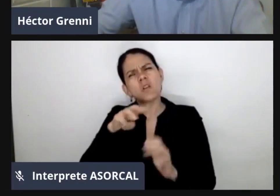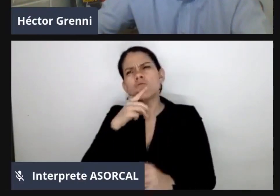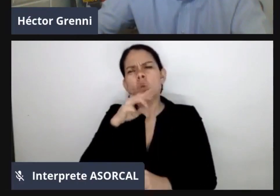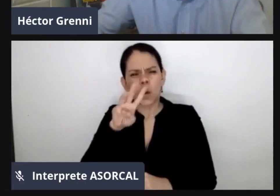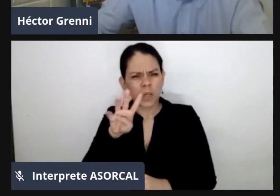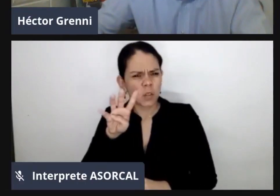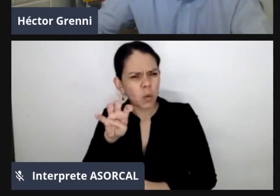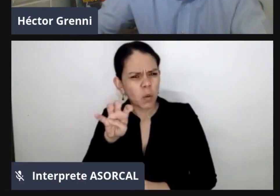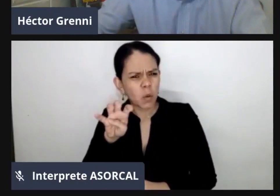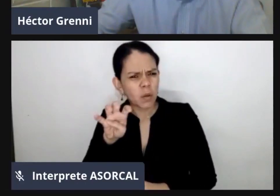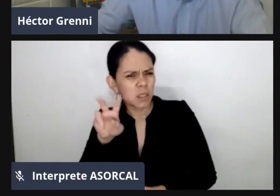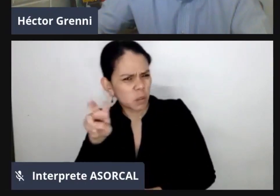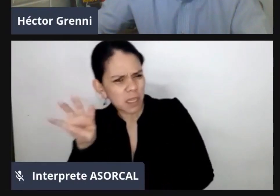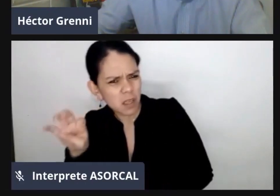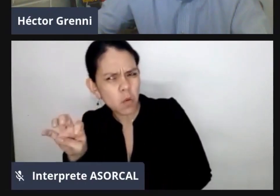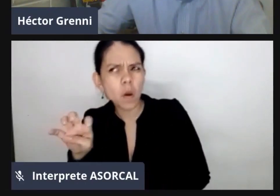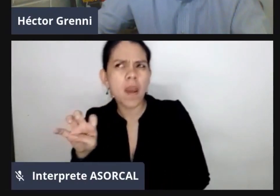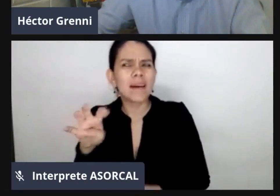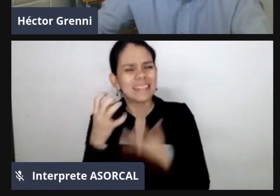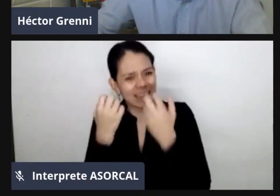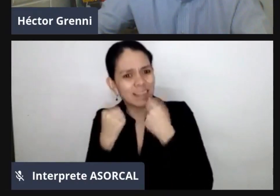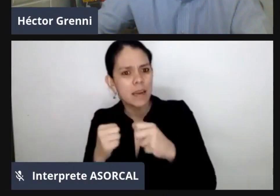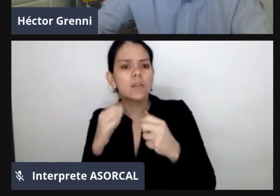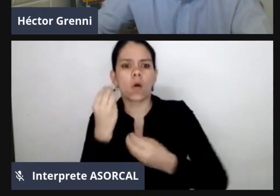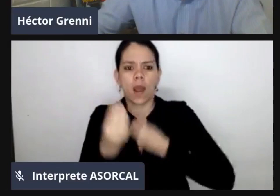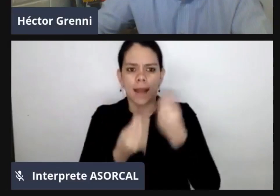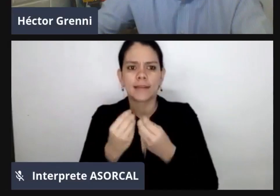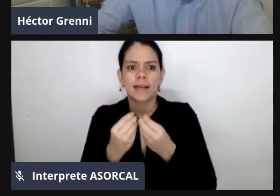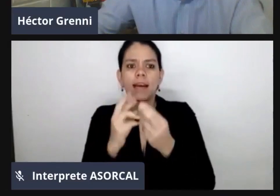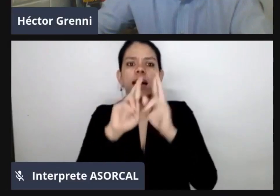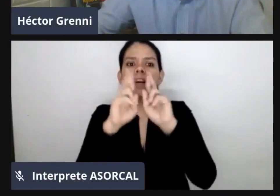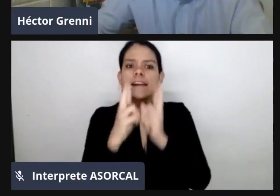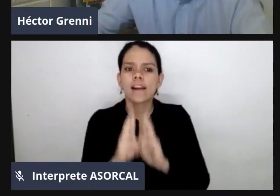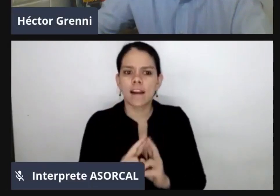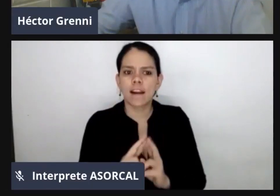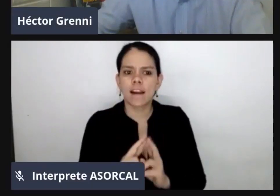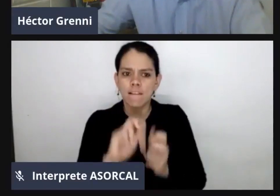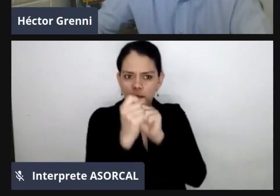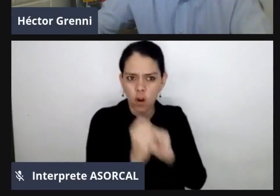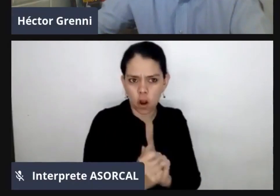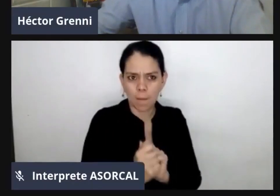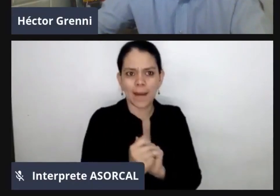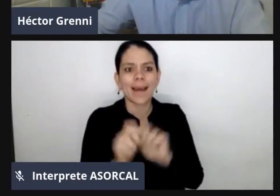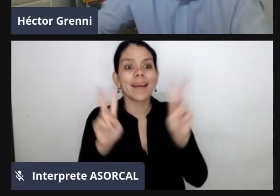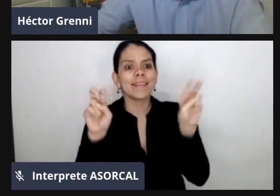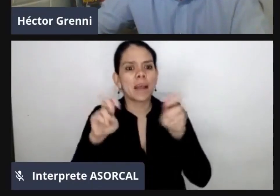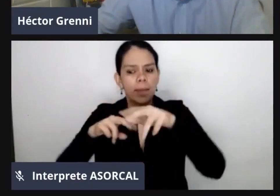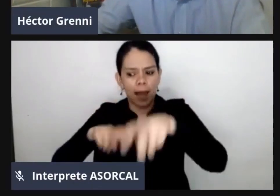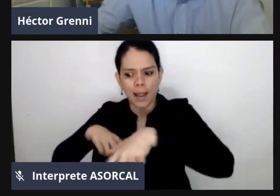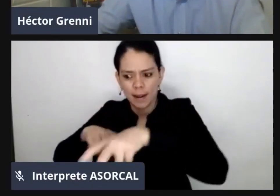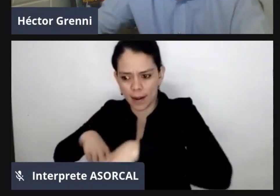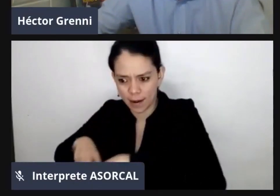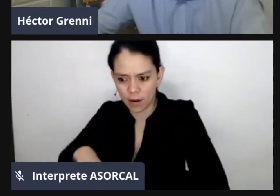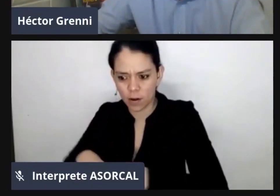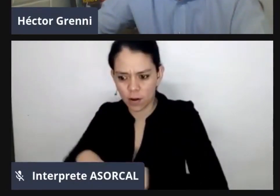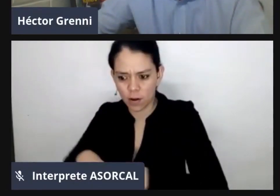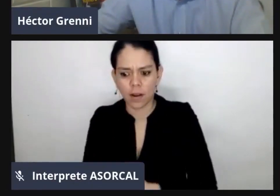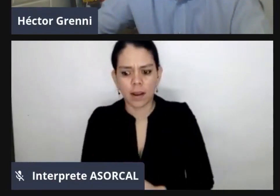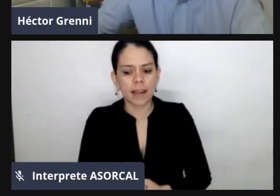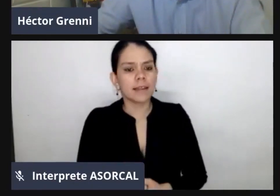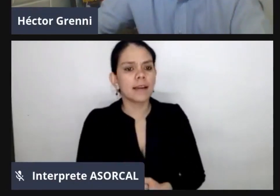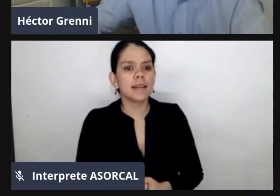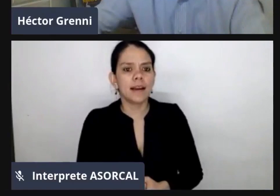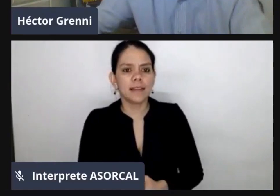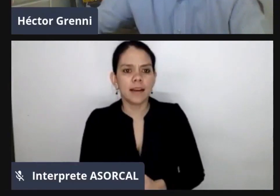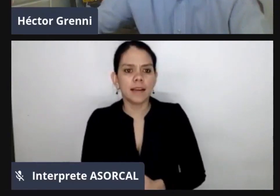balazos a los oficiales de la reforma agraria. Esa situación se ha mantenido, pero lo que ha cambiado es que